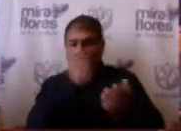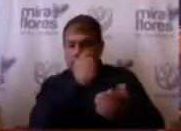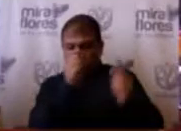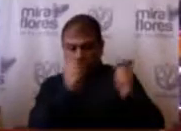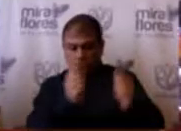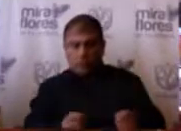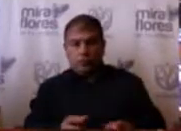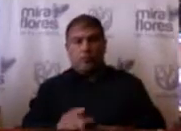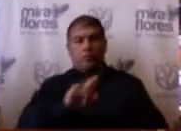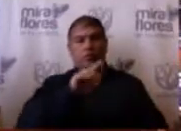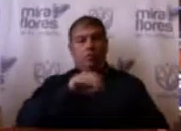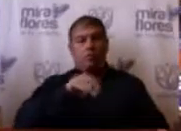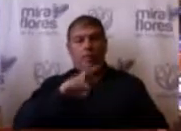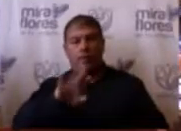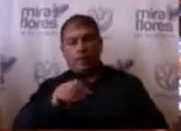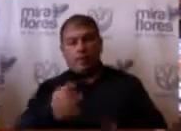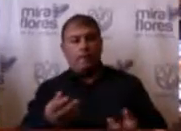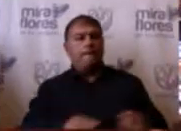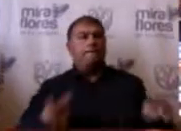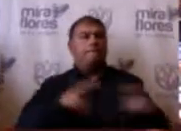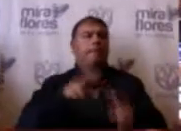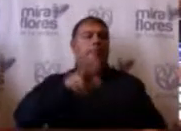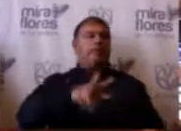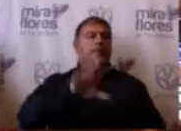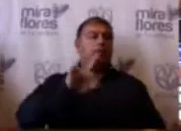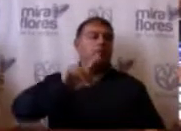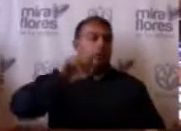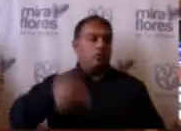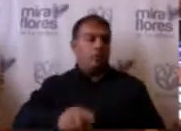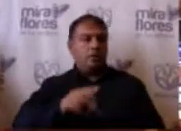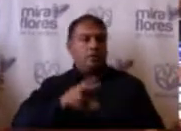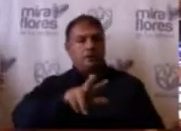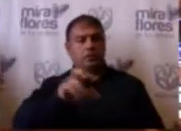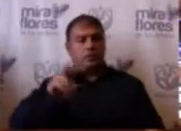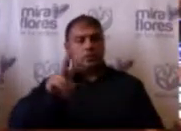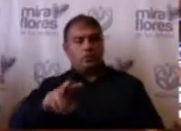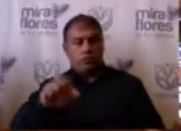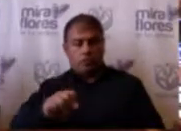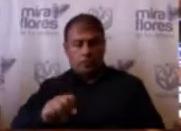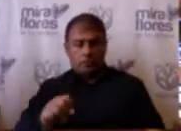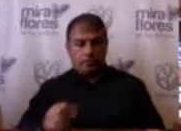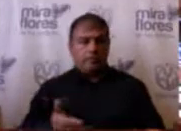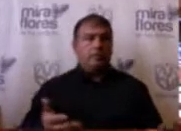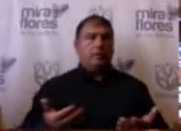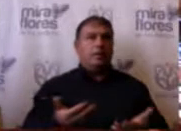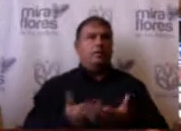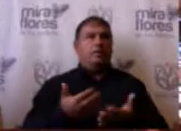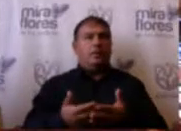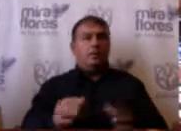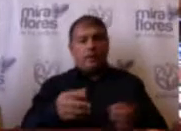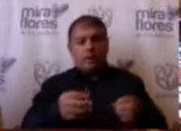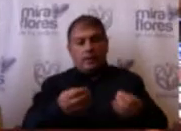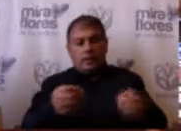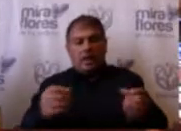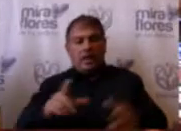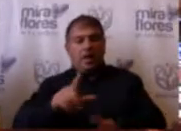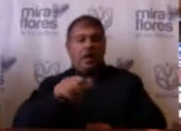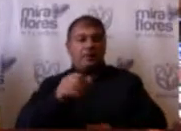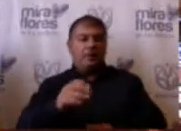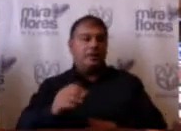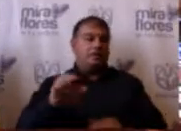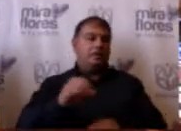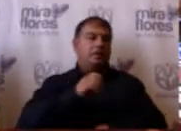umbral valorizada en 38.300 2 con 80 soles confeccionada en láminas de acero cortex